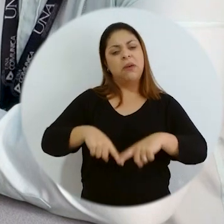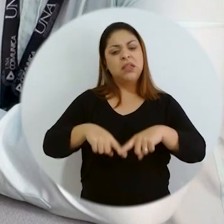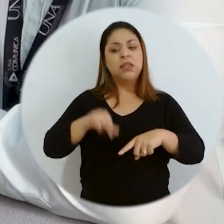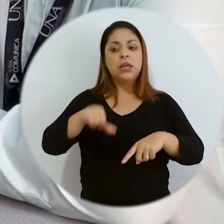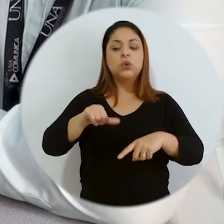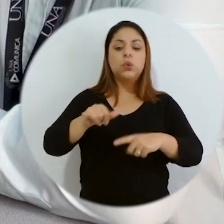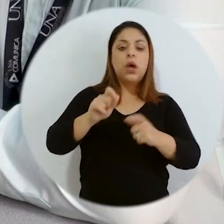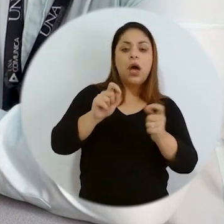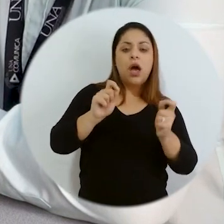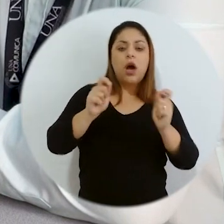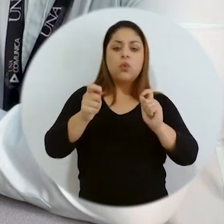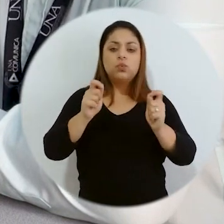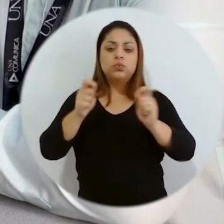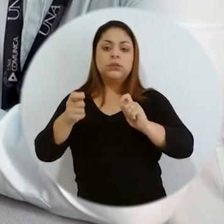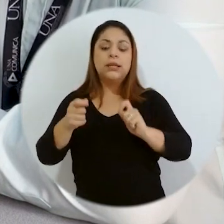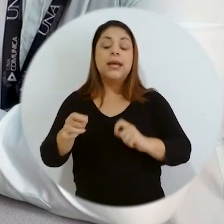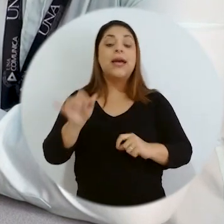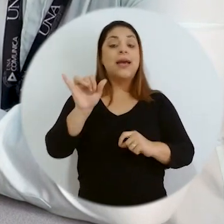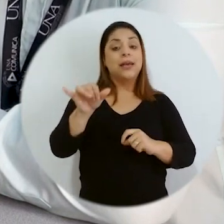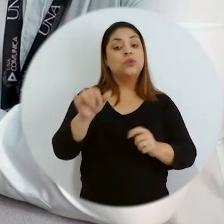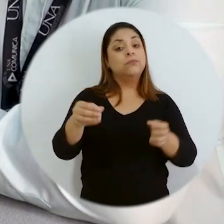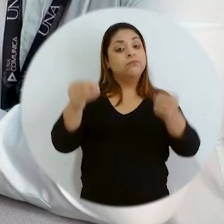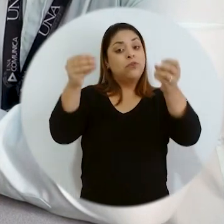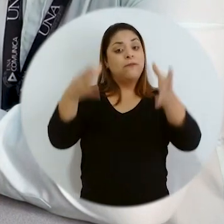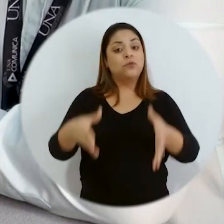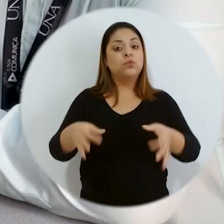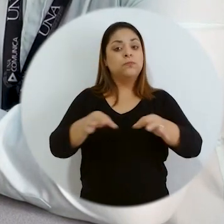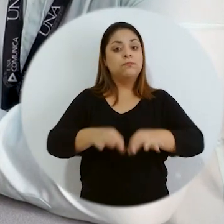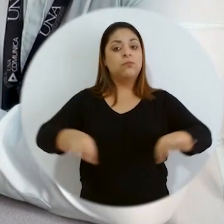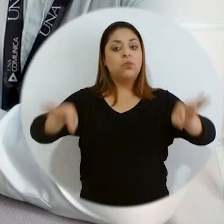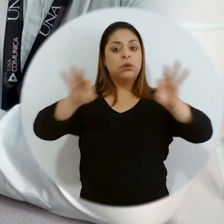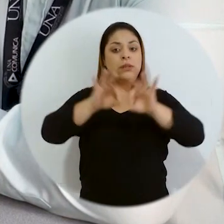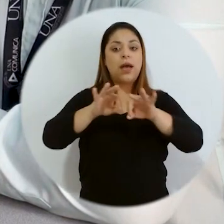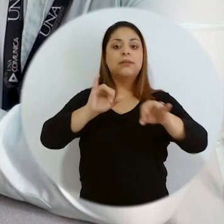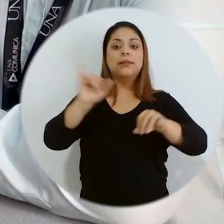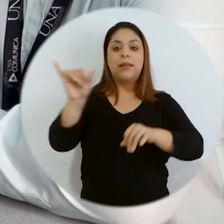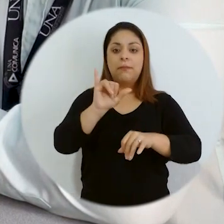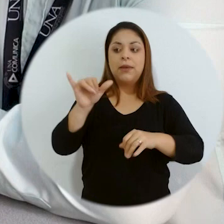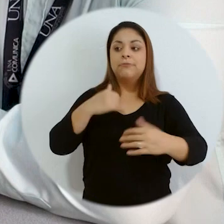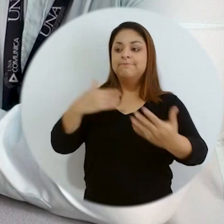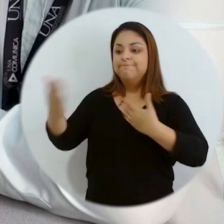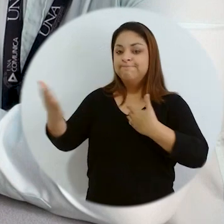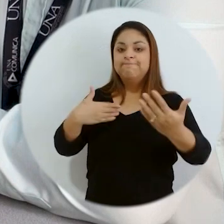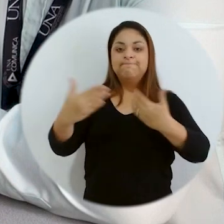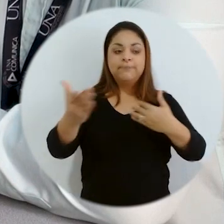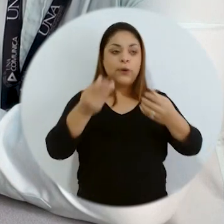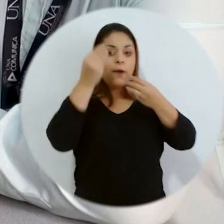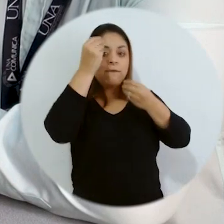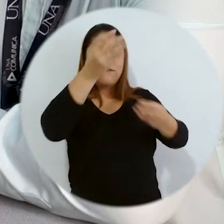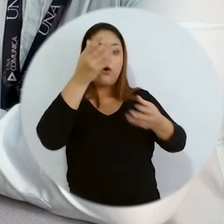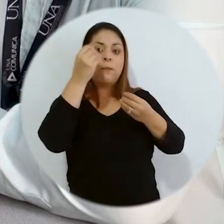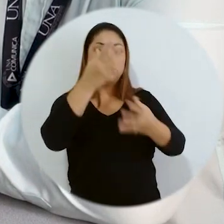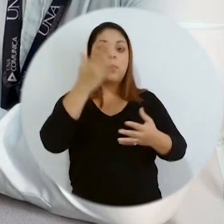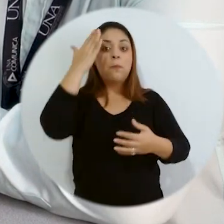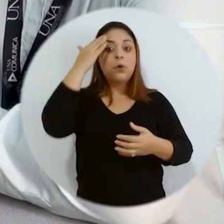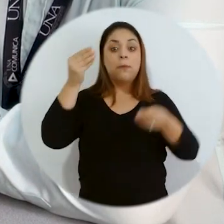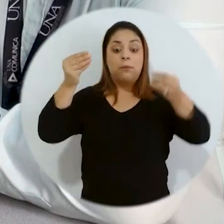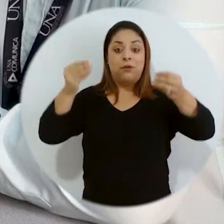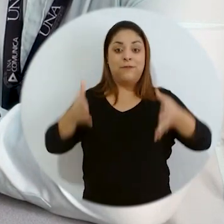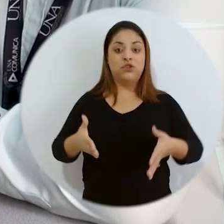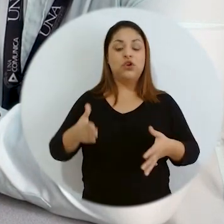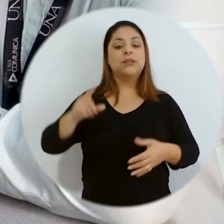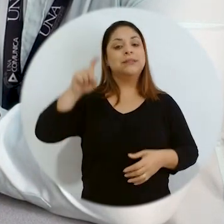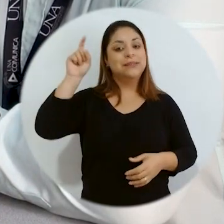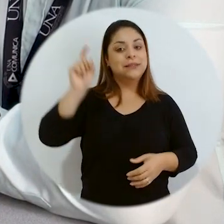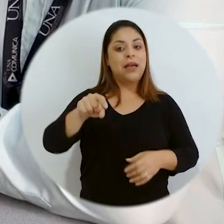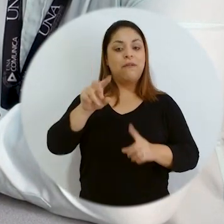ajustes, que en eso la parte docente pues tiene una participación pues muy importante, ¿verdad? Porque al final de cuentas son ellos los que van a poner en